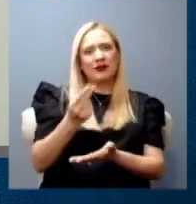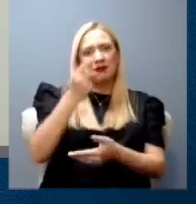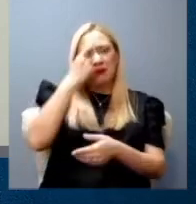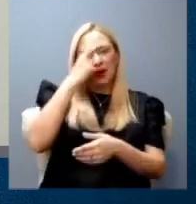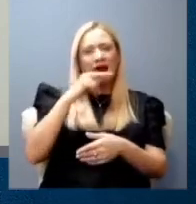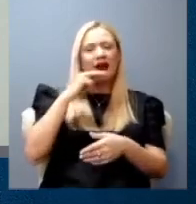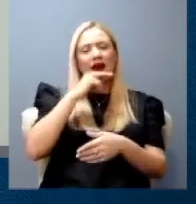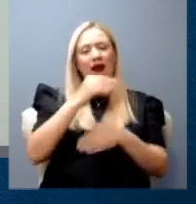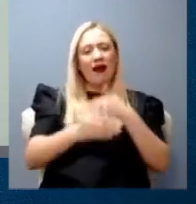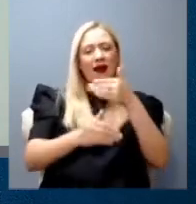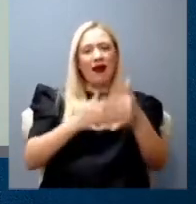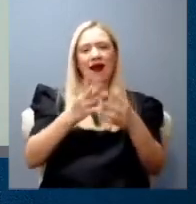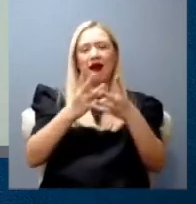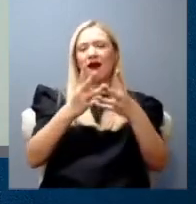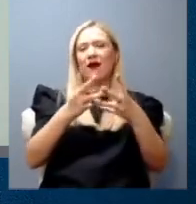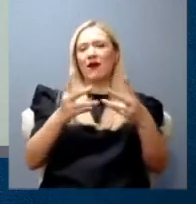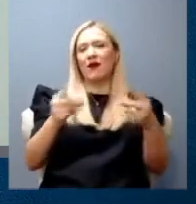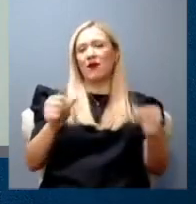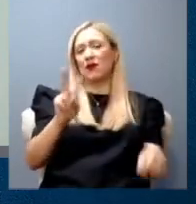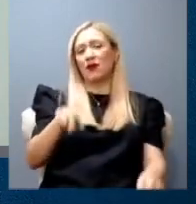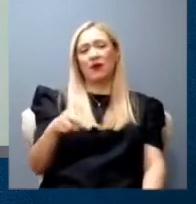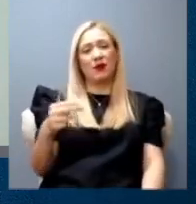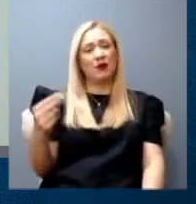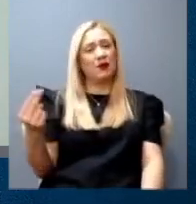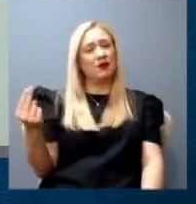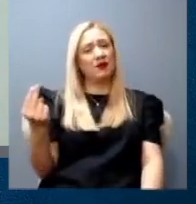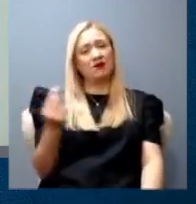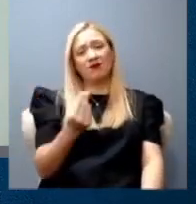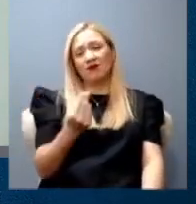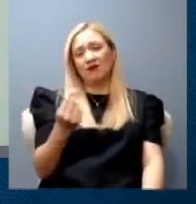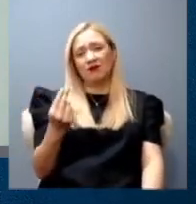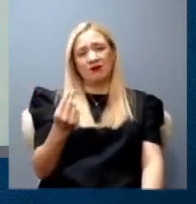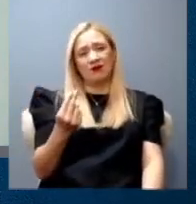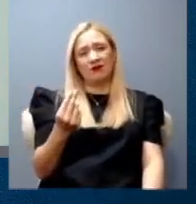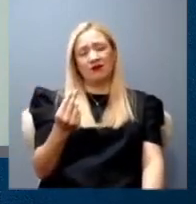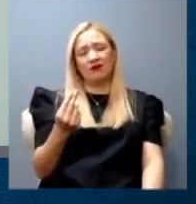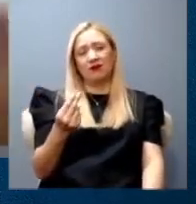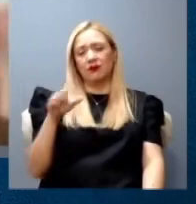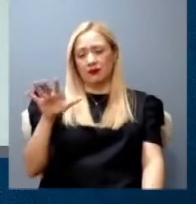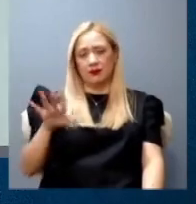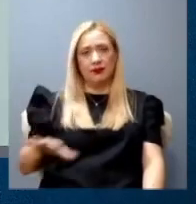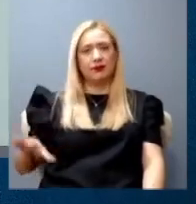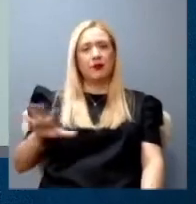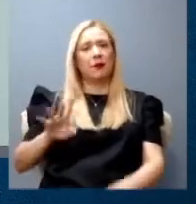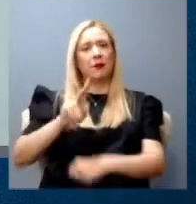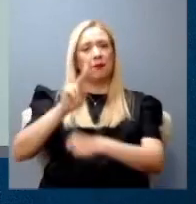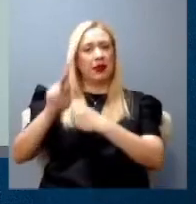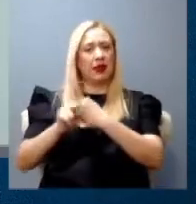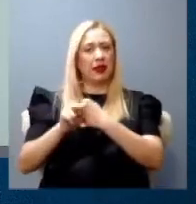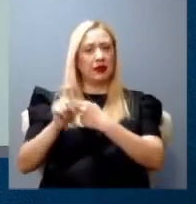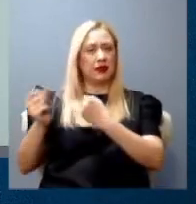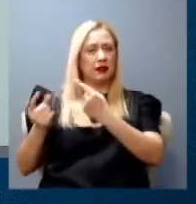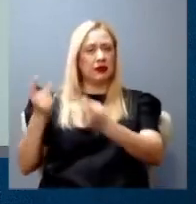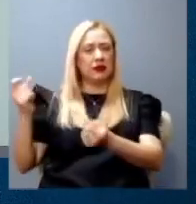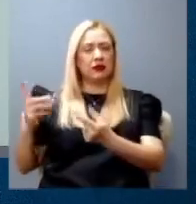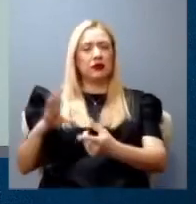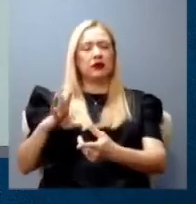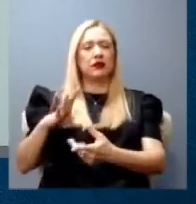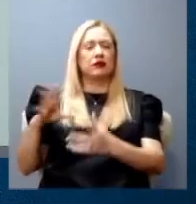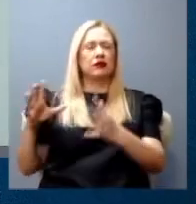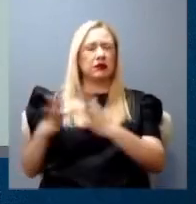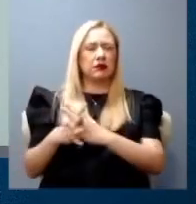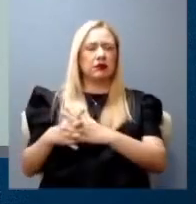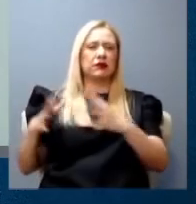es absolutamente necesaria. Por una parte, los estados que están saliendo de una